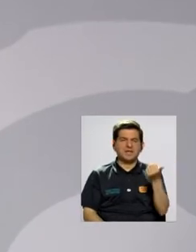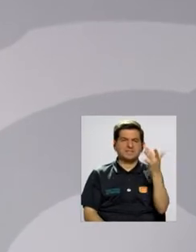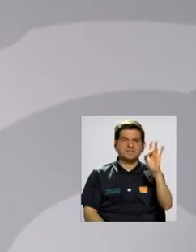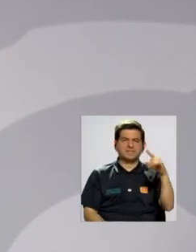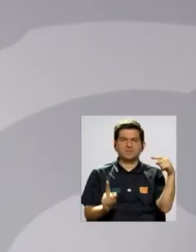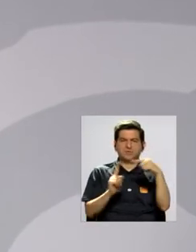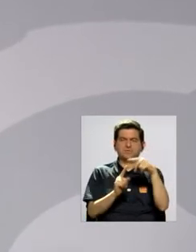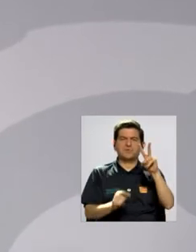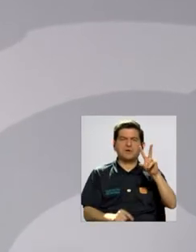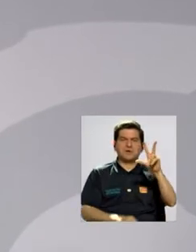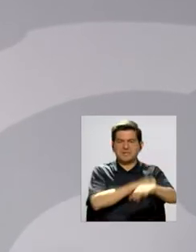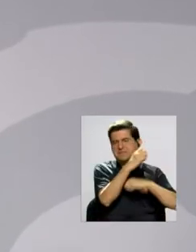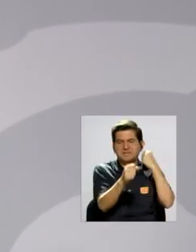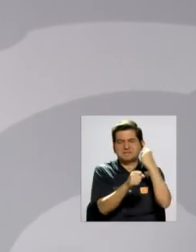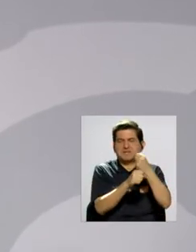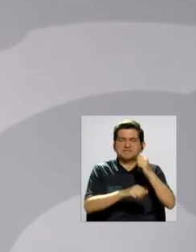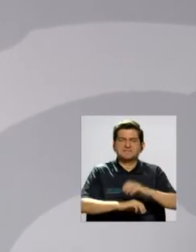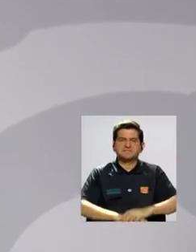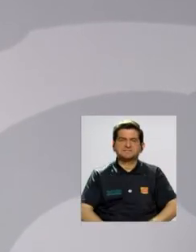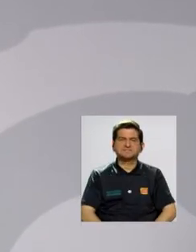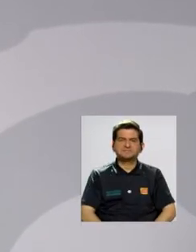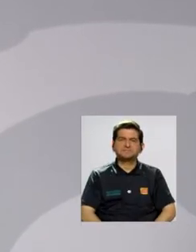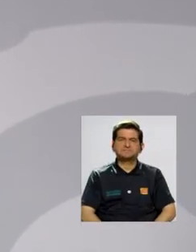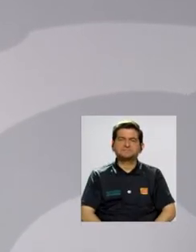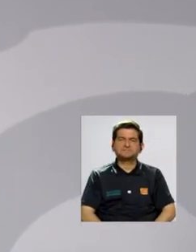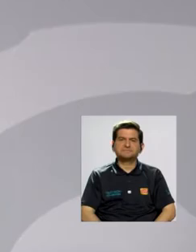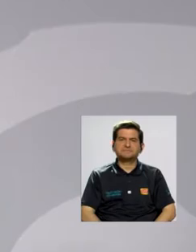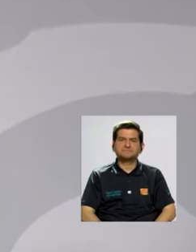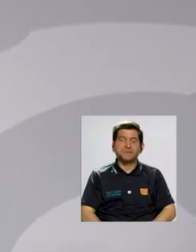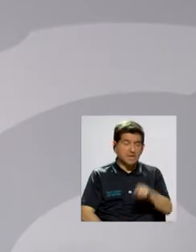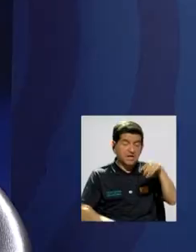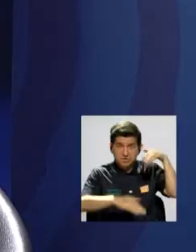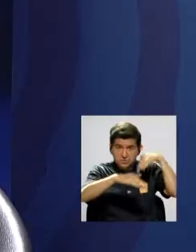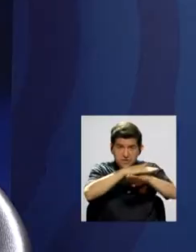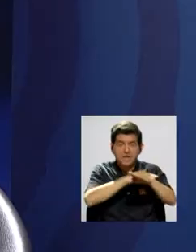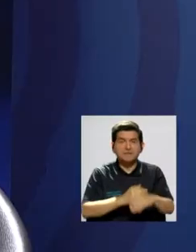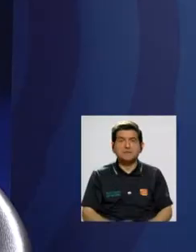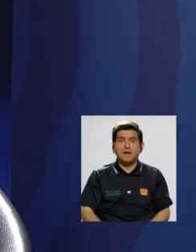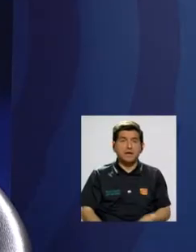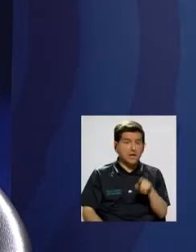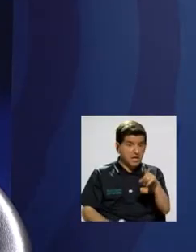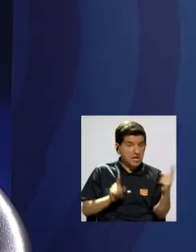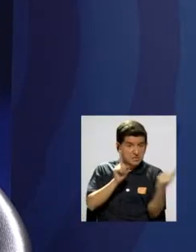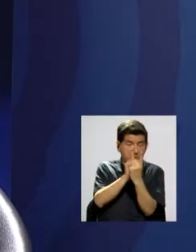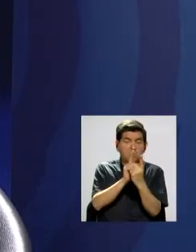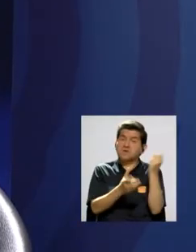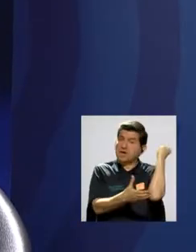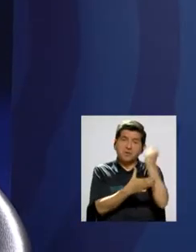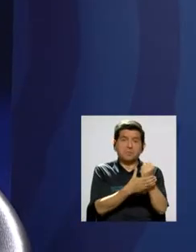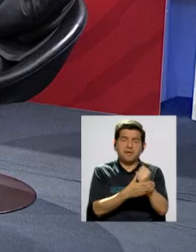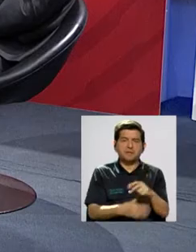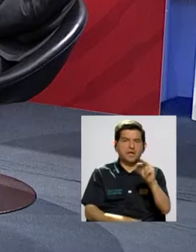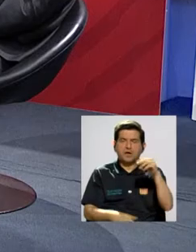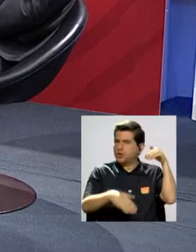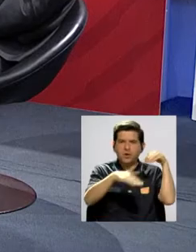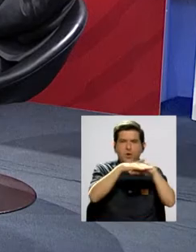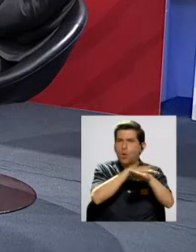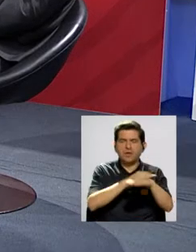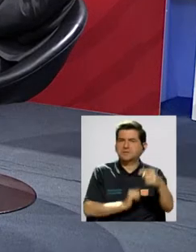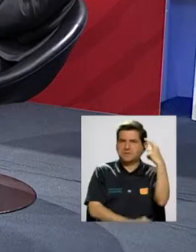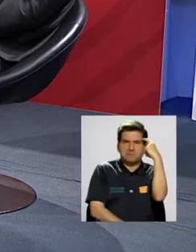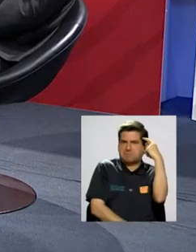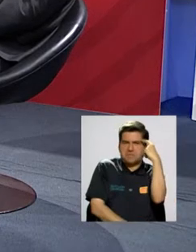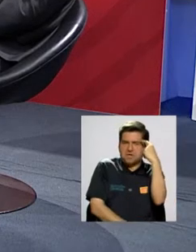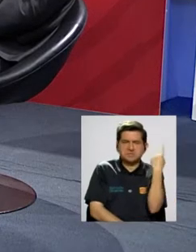y 23 años. Y es que aquí, y se meten para matarte, porque no entran a una casa